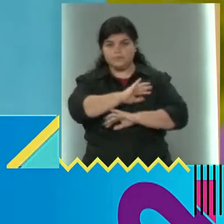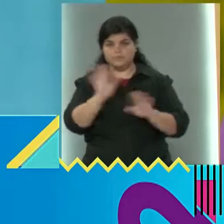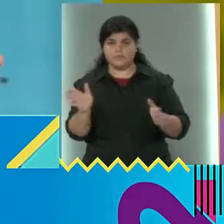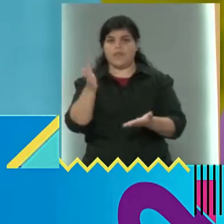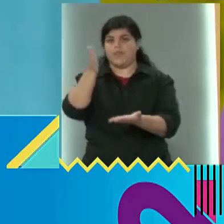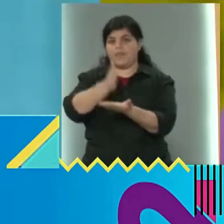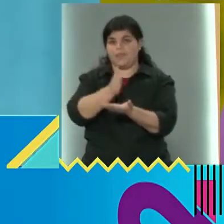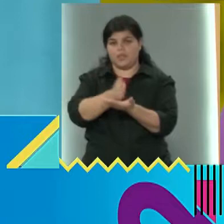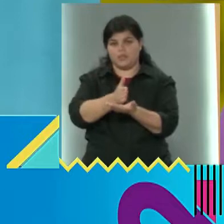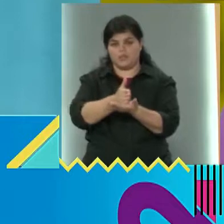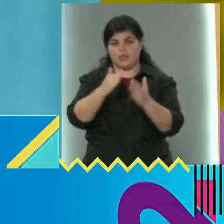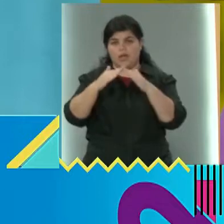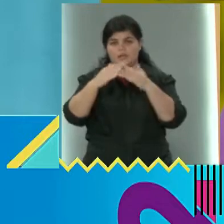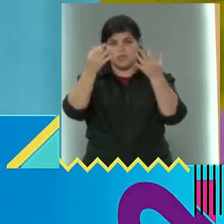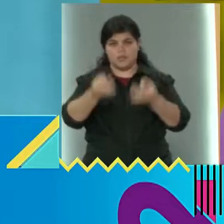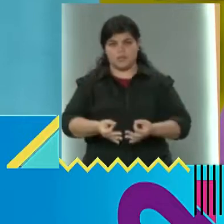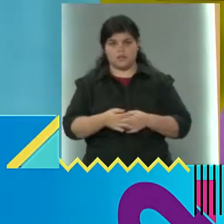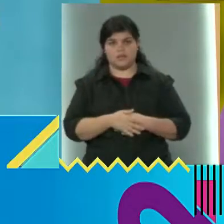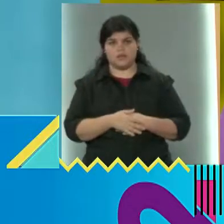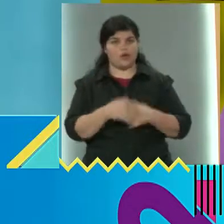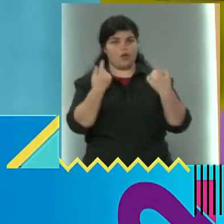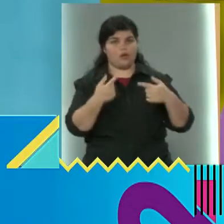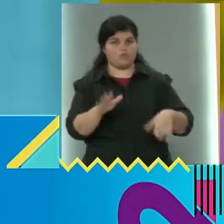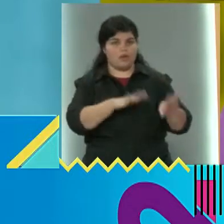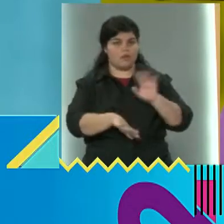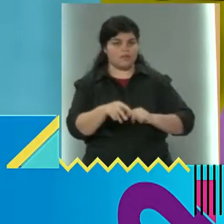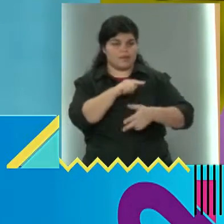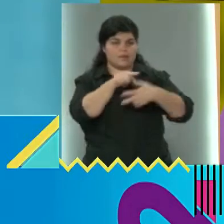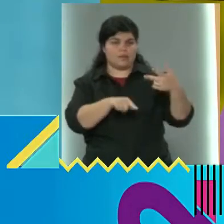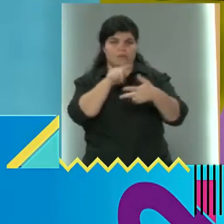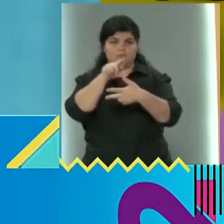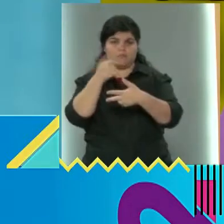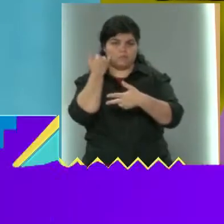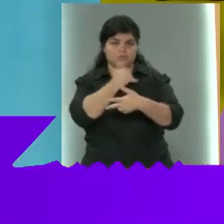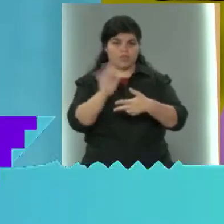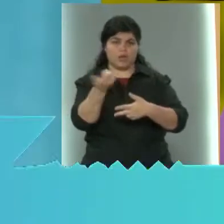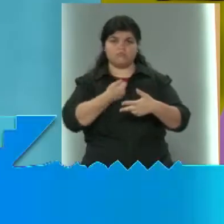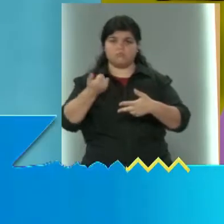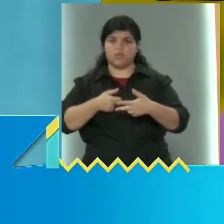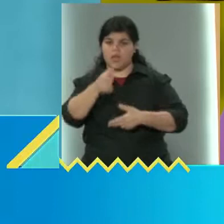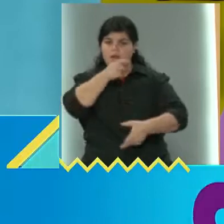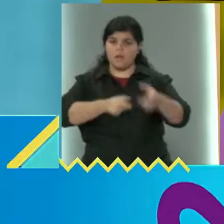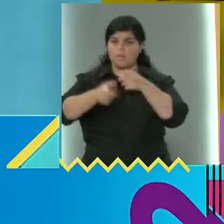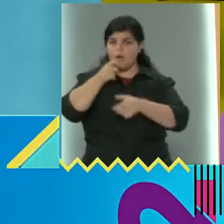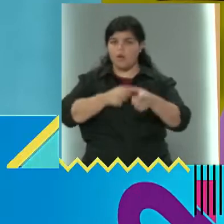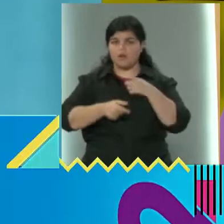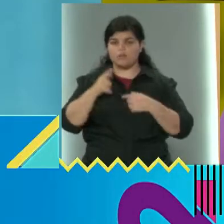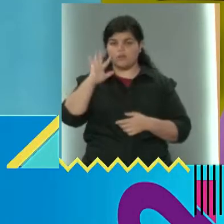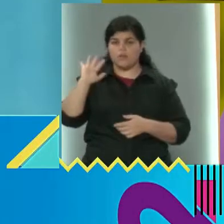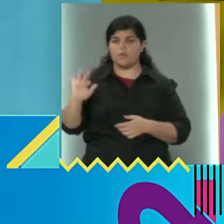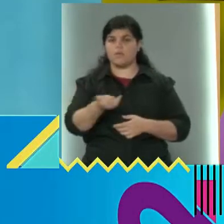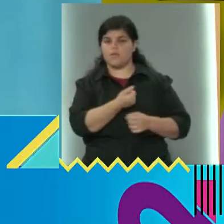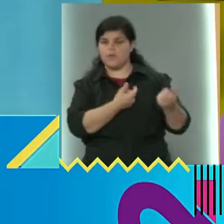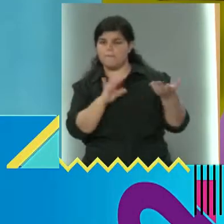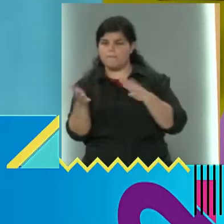derecho a la vivienda digna, 3 acciones que podríamos ir viendo y en algún punto con sus respuestas ya hemos ido viendo quizás un balance de